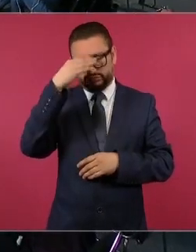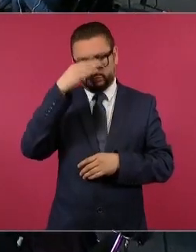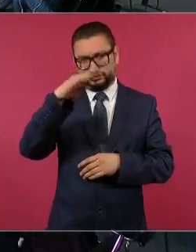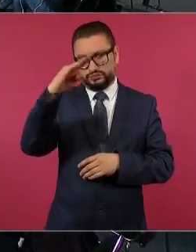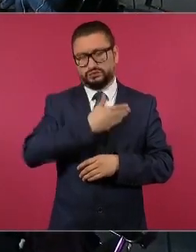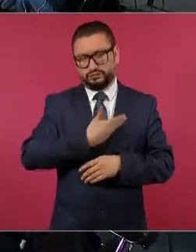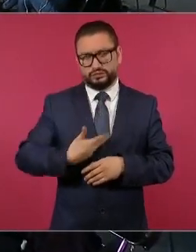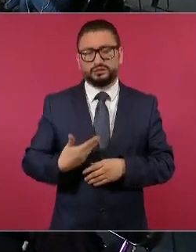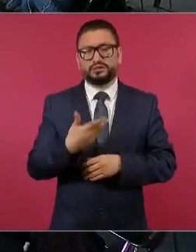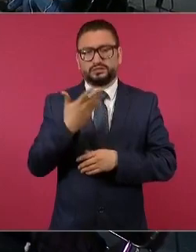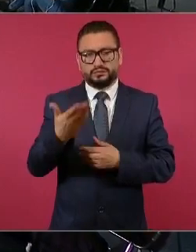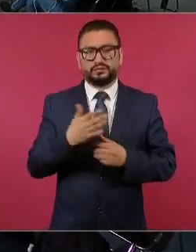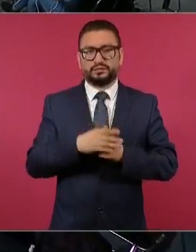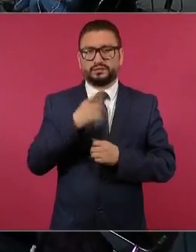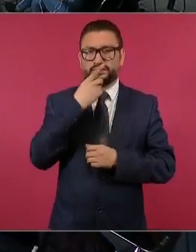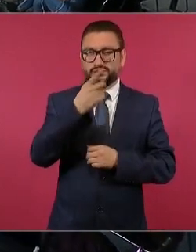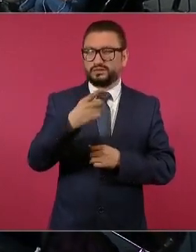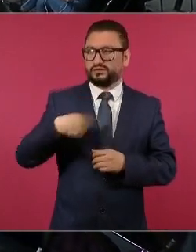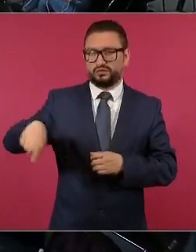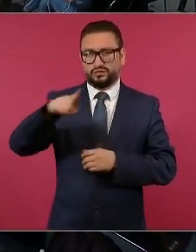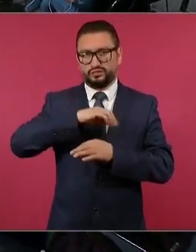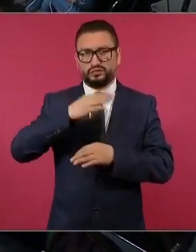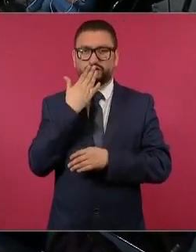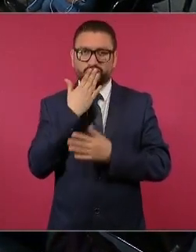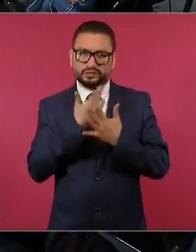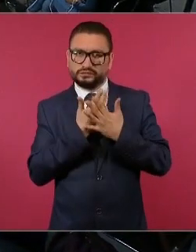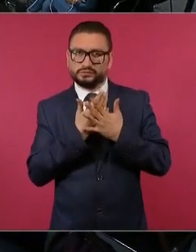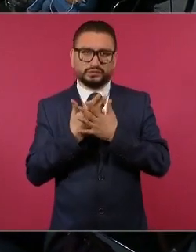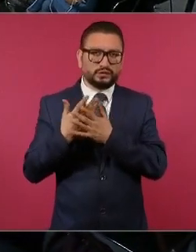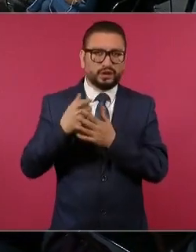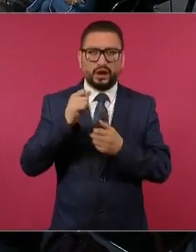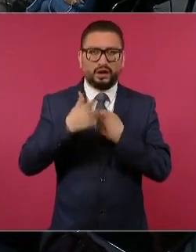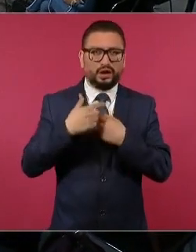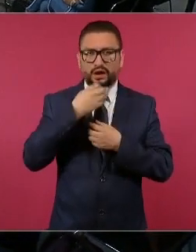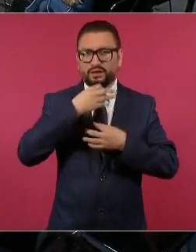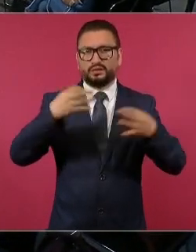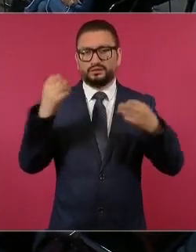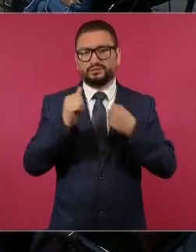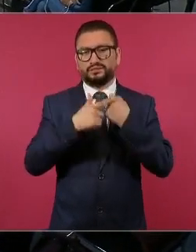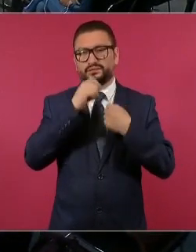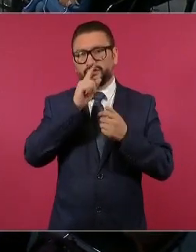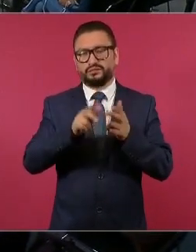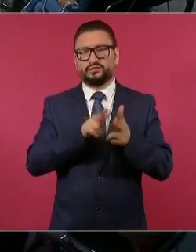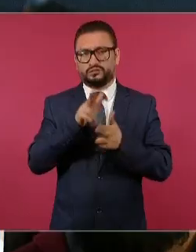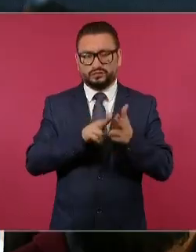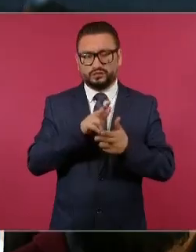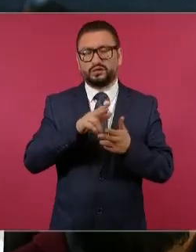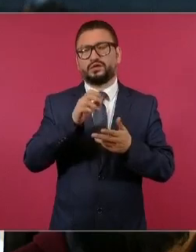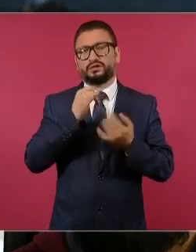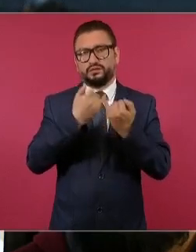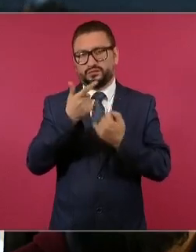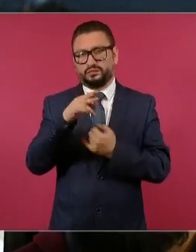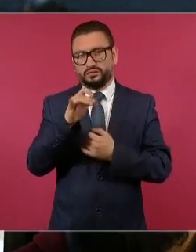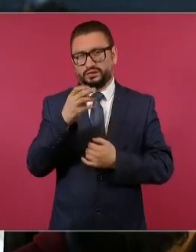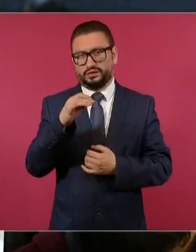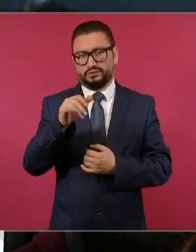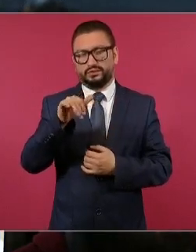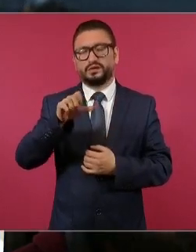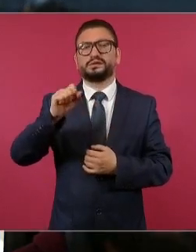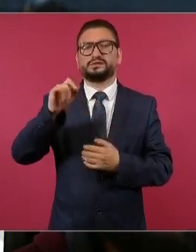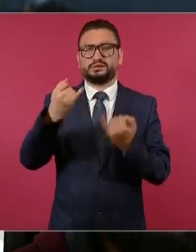le decía que usted hay mucha expectación respecto a lo que se pueda anunciar, lo que usted mencionaba de los ferrocarriles, el tema de Guaymas,